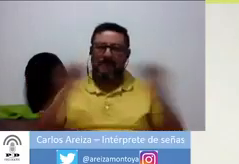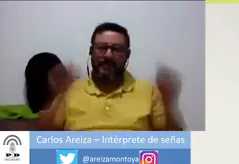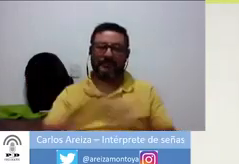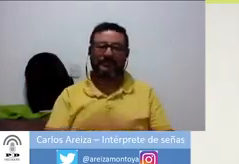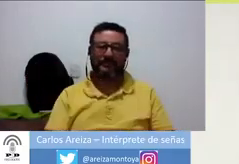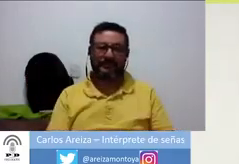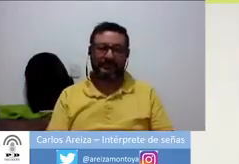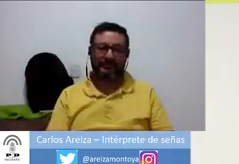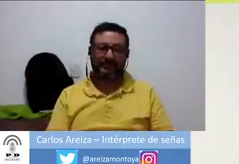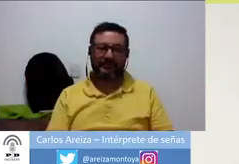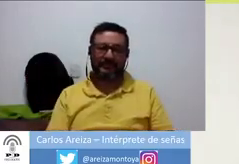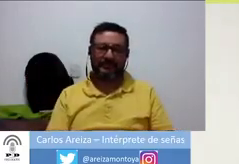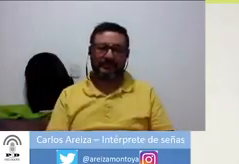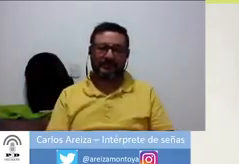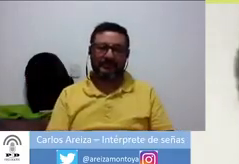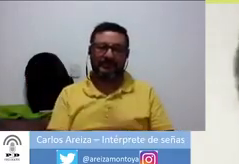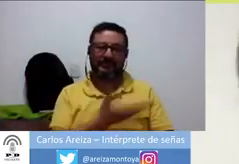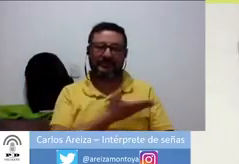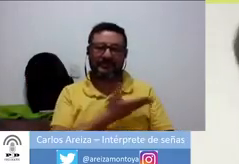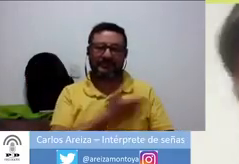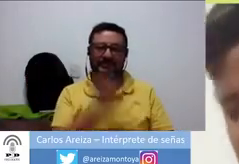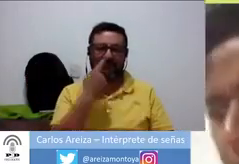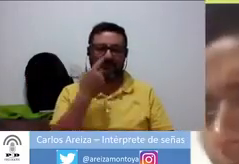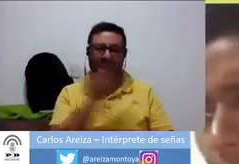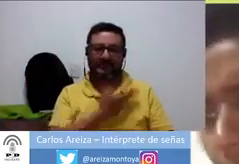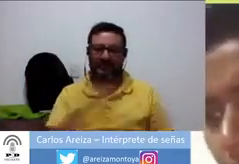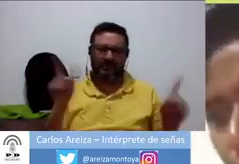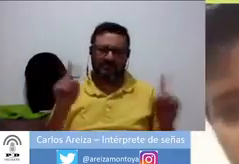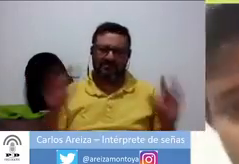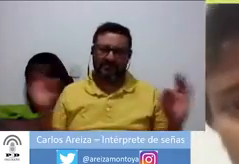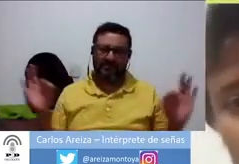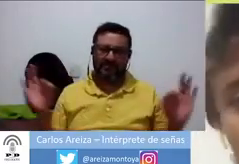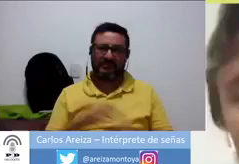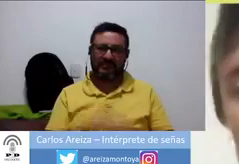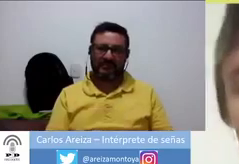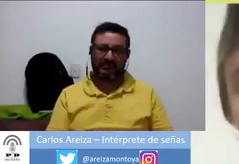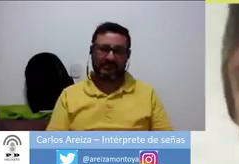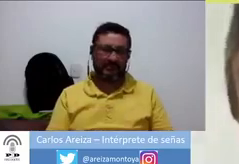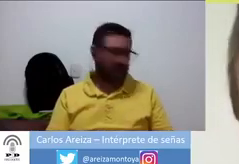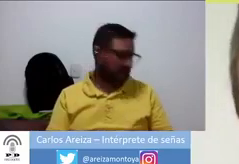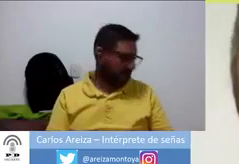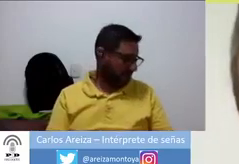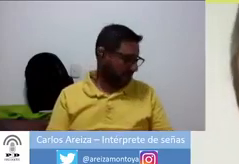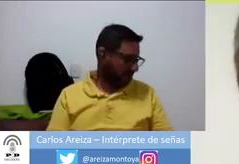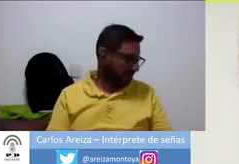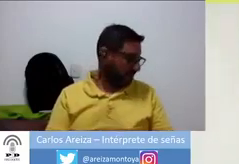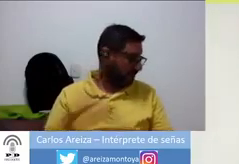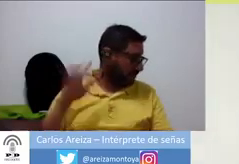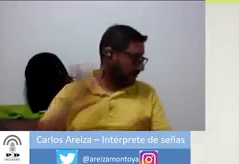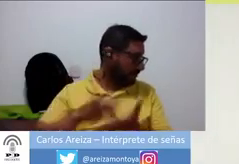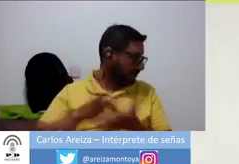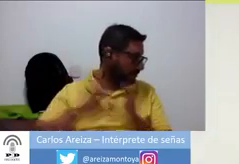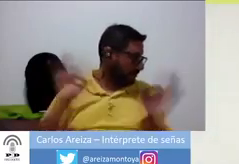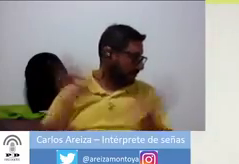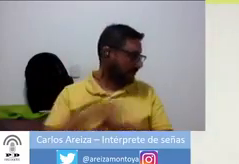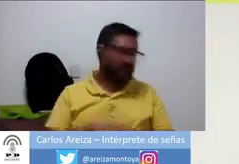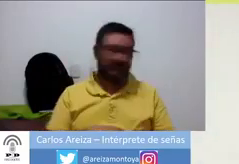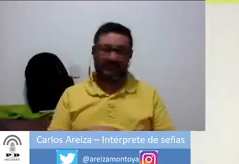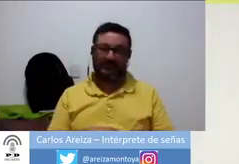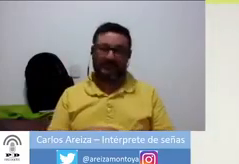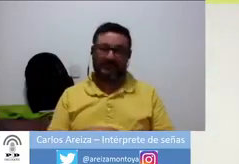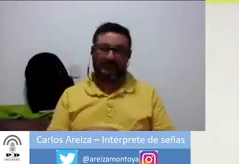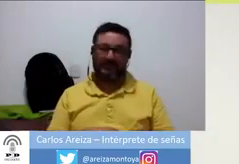mantuve pues muy al margen a mi mamá, a mi papá, a toda mi familia, pues, porque ellos no tienen por qué salir salpicados, o sea, y más que no era de